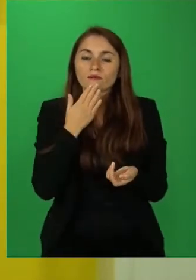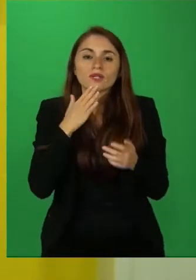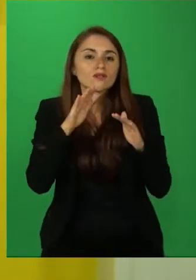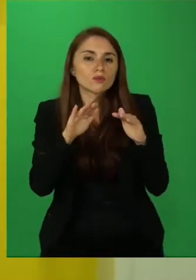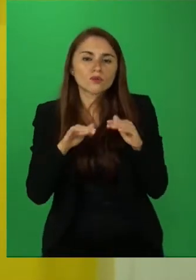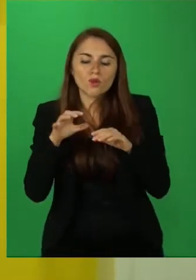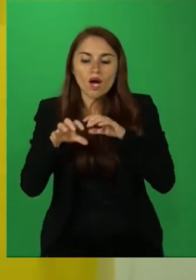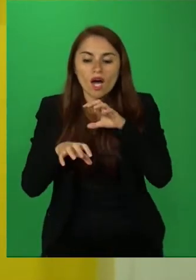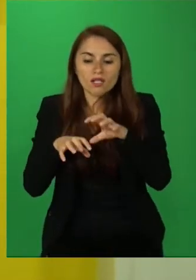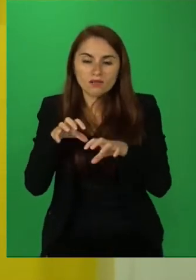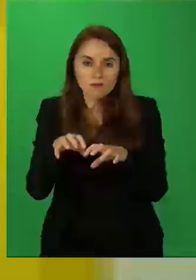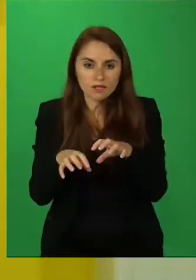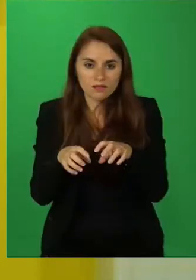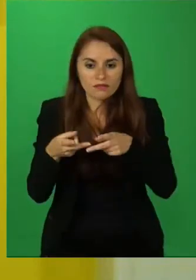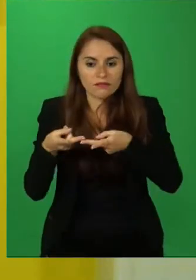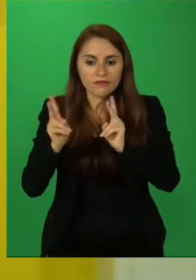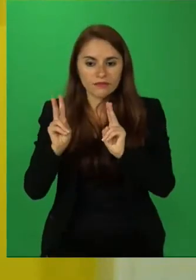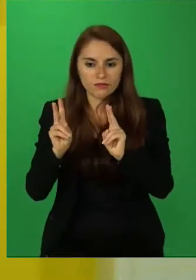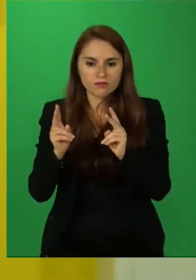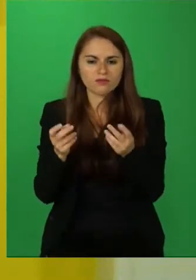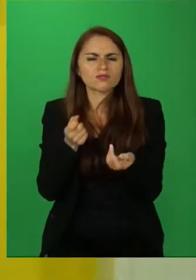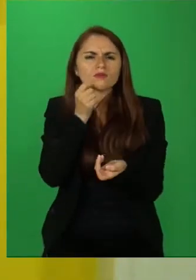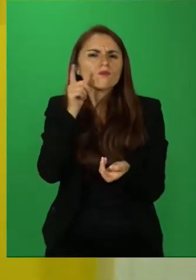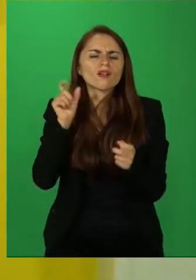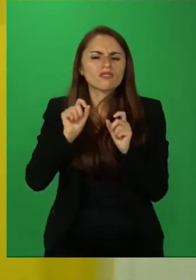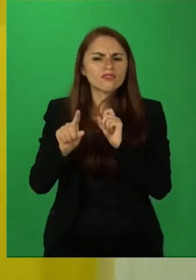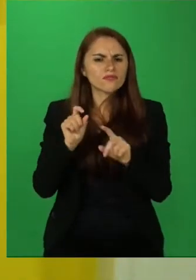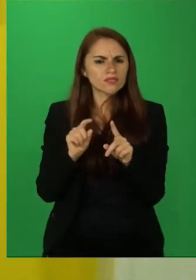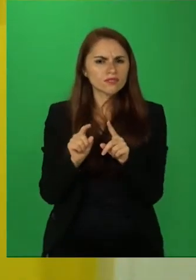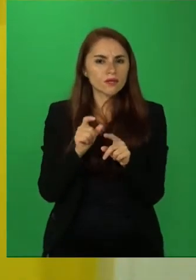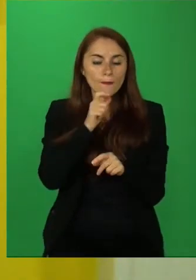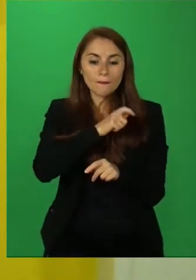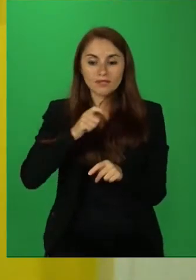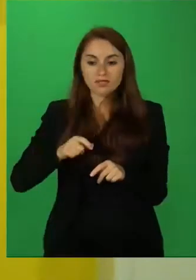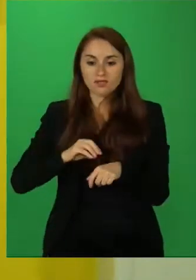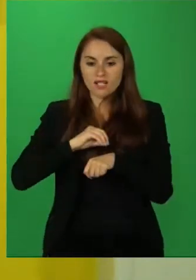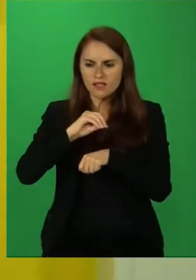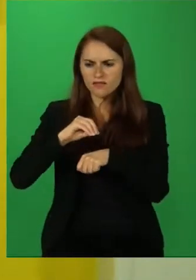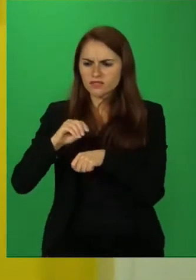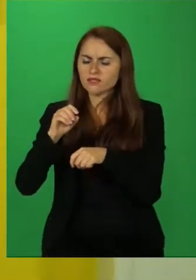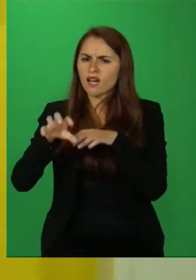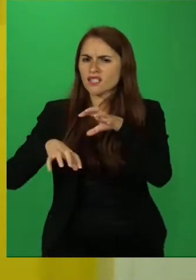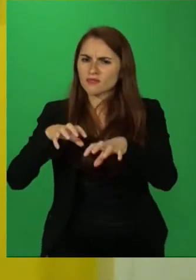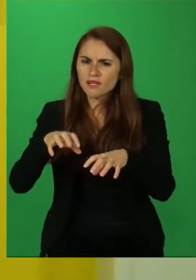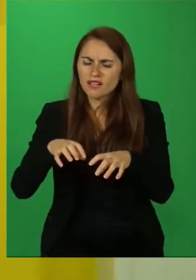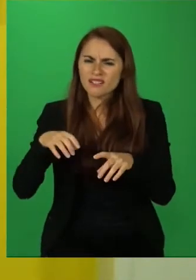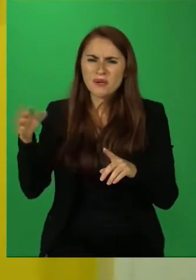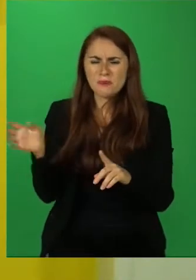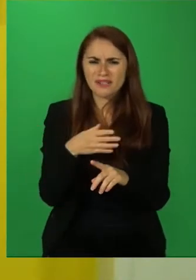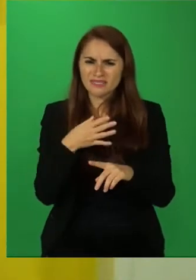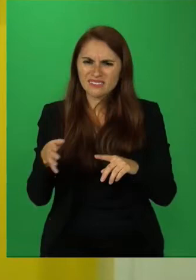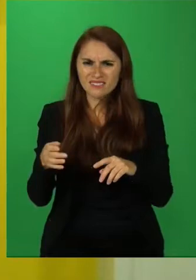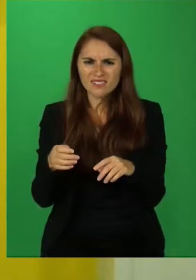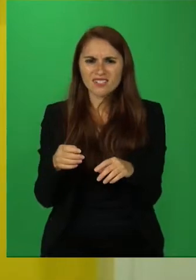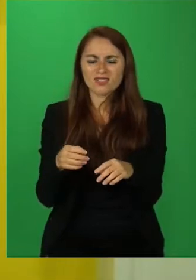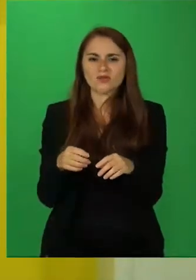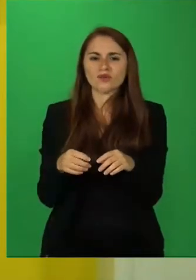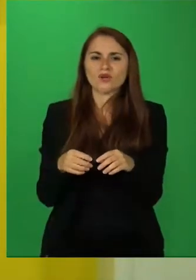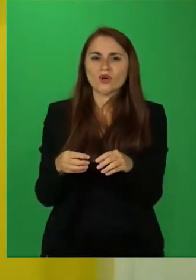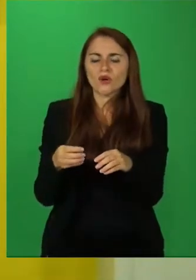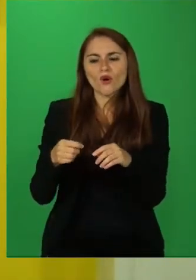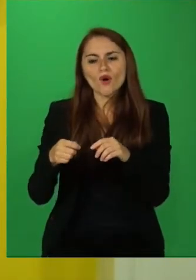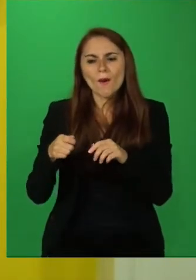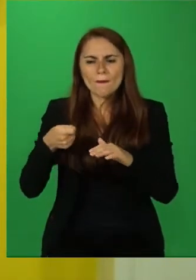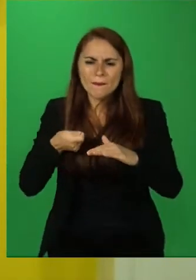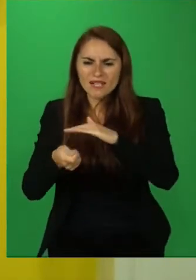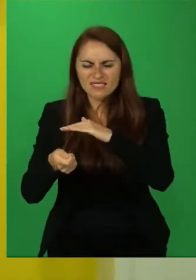animales. ¿Qué se defiende? Las personas que defienden sus derechos, que no se les maltrate y lo más importante, que no nos